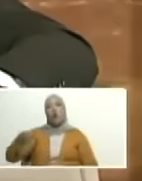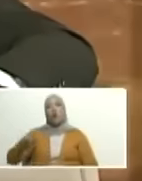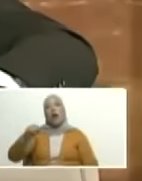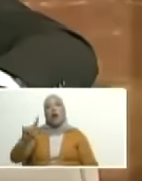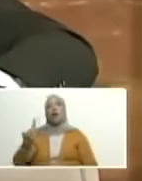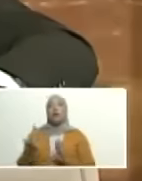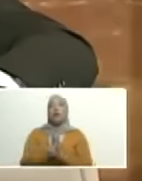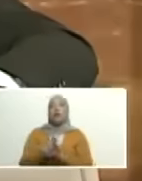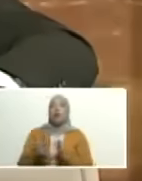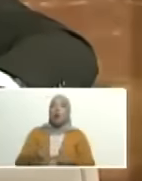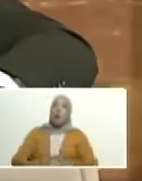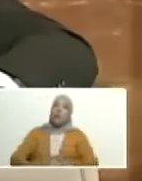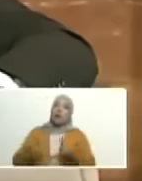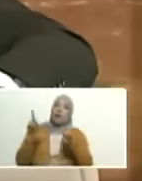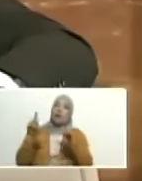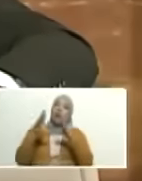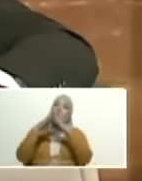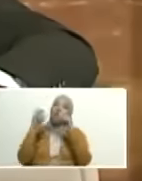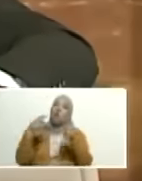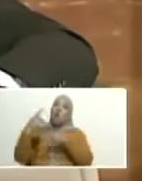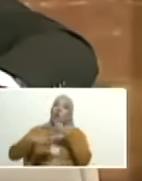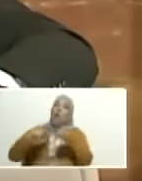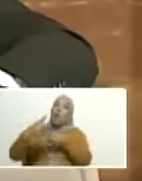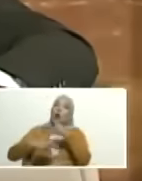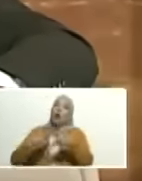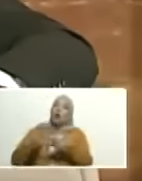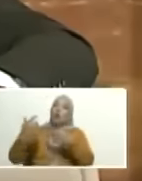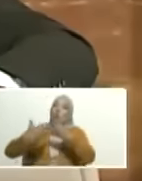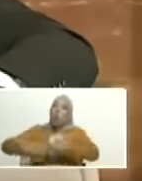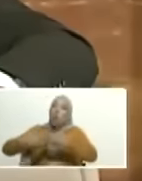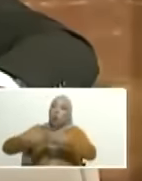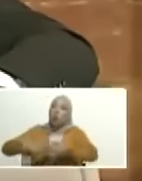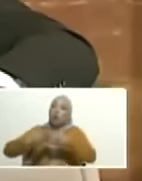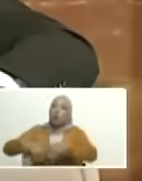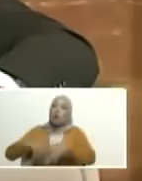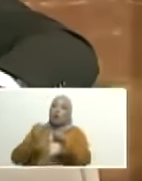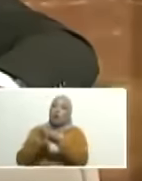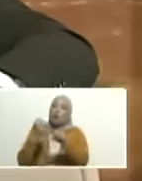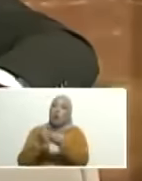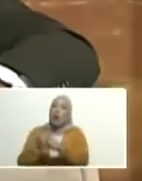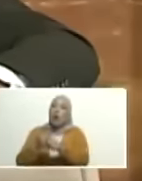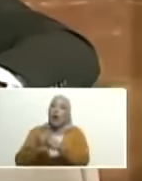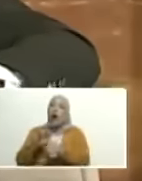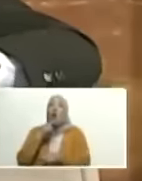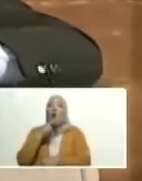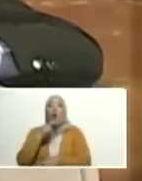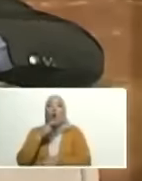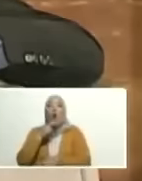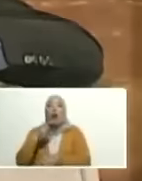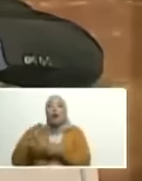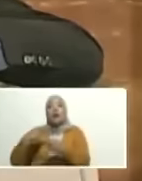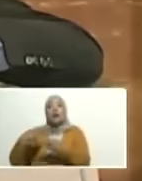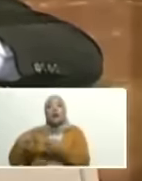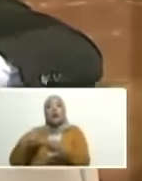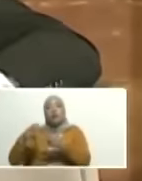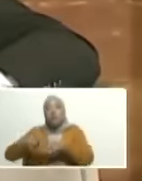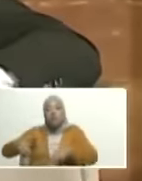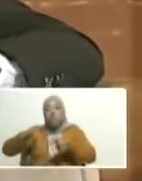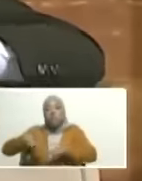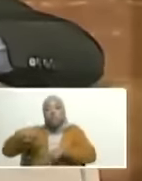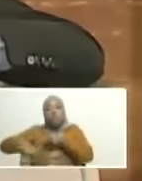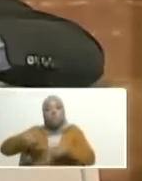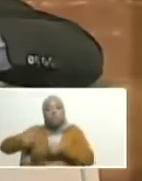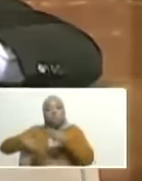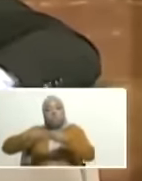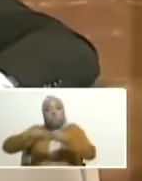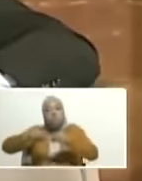licencia que autoriza todas las transacciones de la Compañía General de Minería de Venezuela relacionadas con la producción